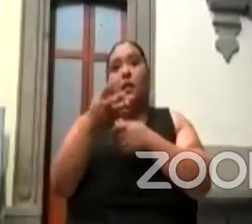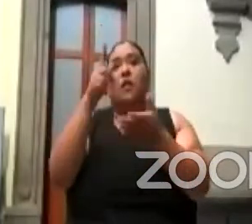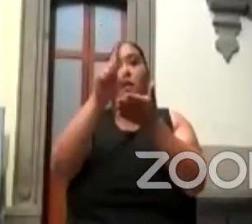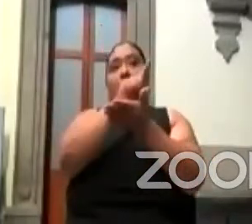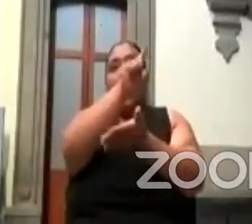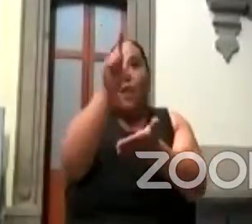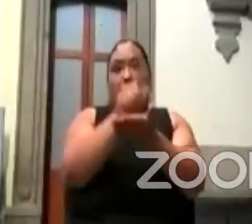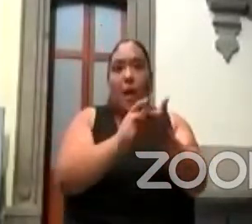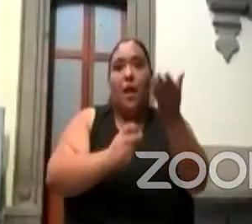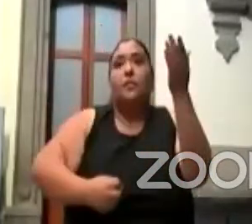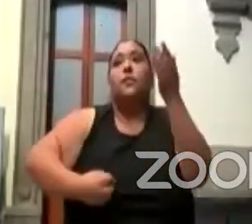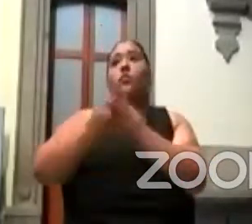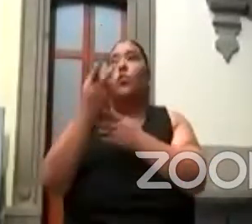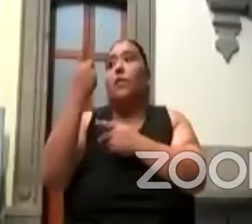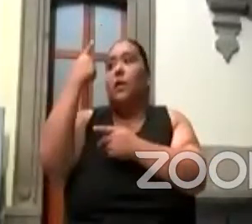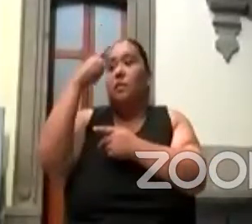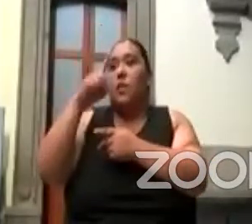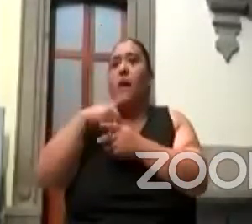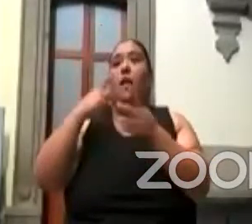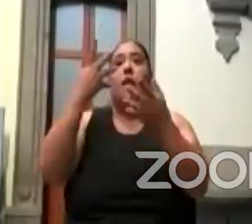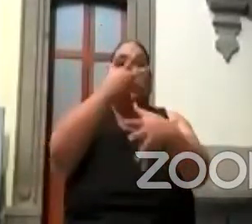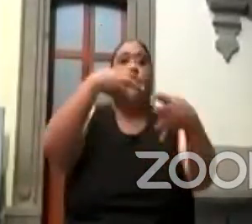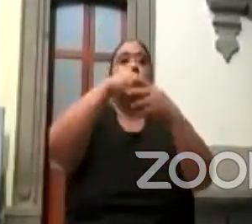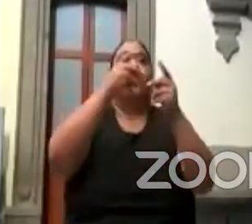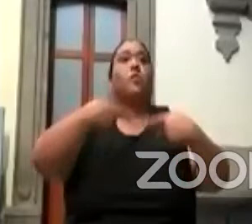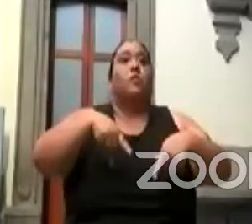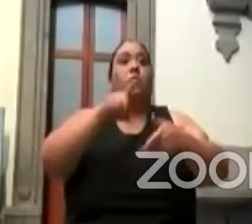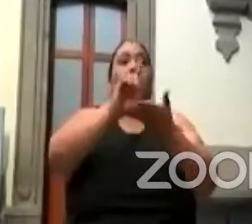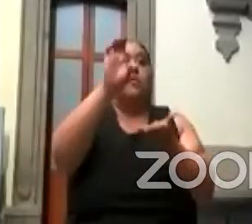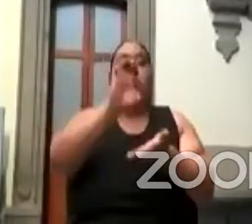la inclusión de las personas con discapacidad.